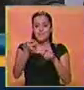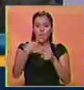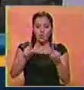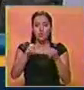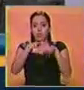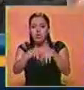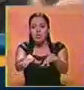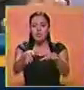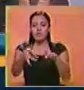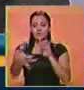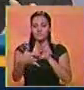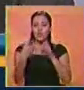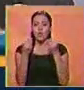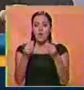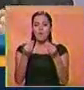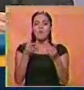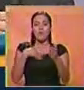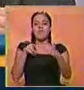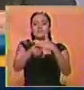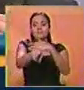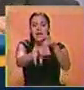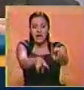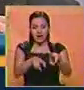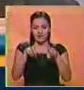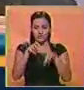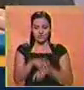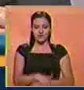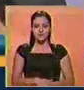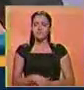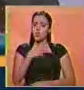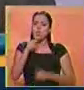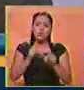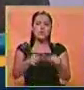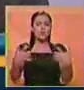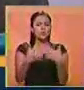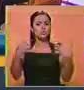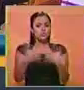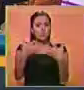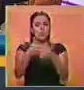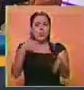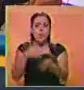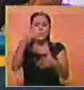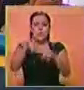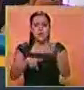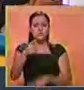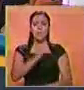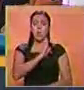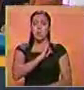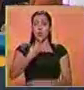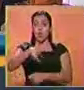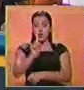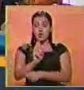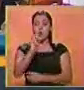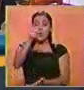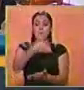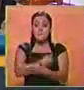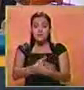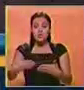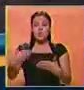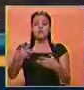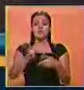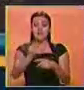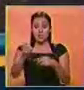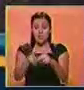las vías de penetración agrícola. Jesús Aguilarte reiteró que seguirá luchando contra el latifundio y que 1.300.000 hectáreas han sido